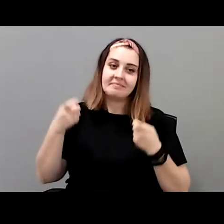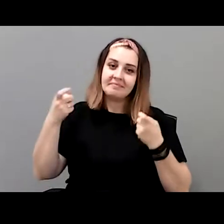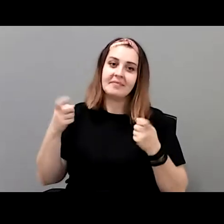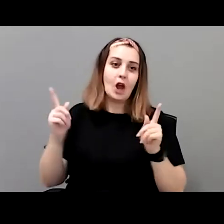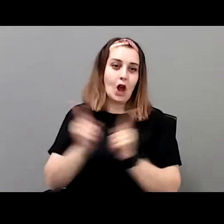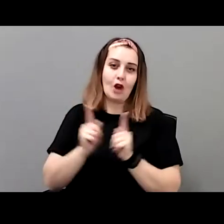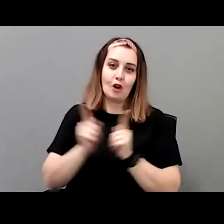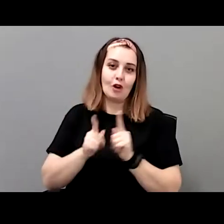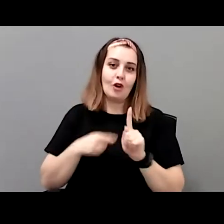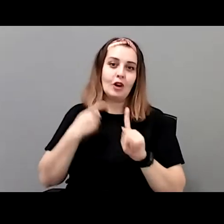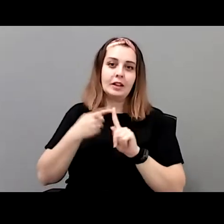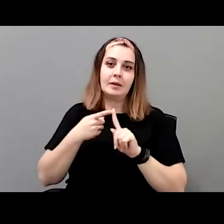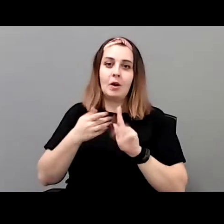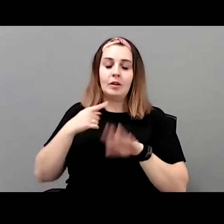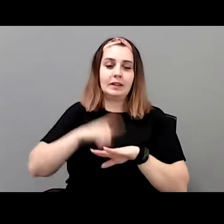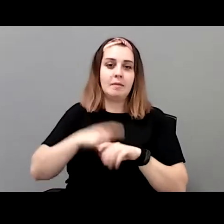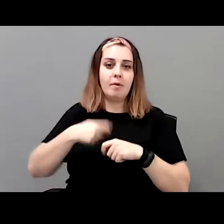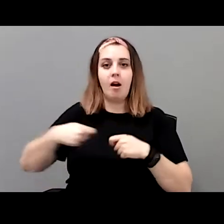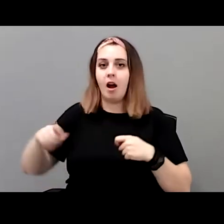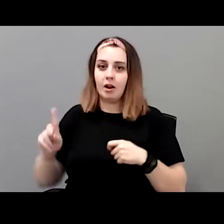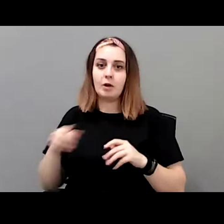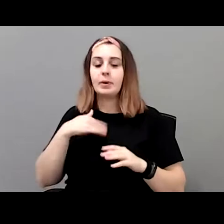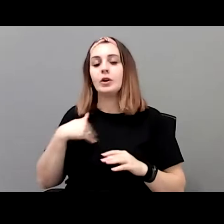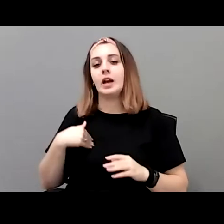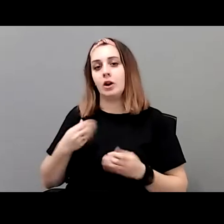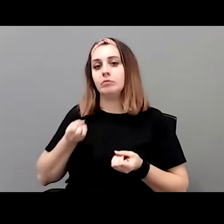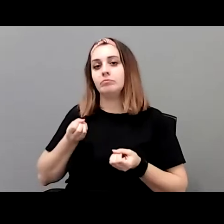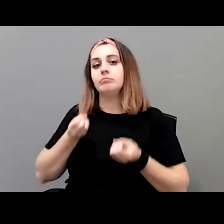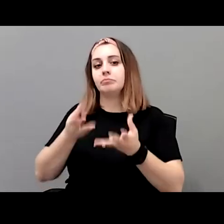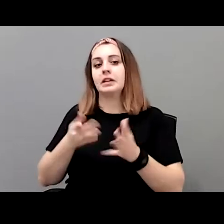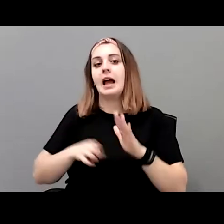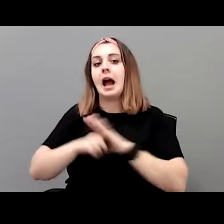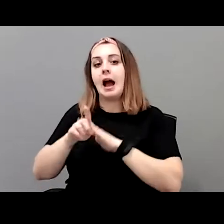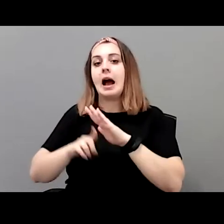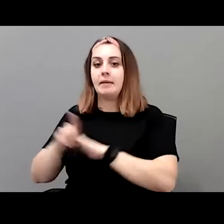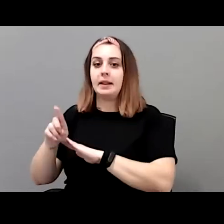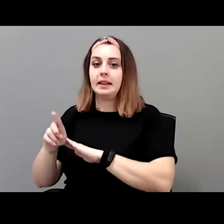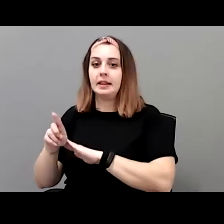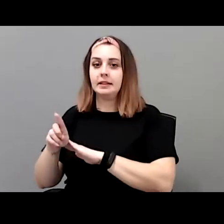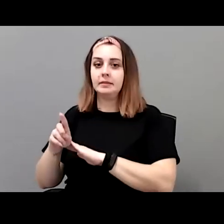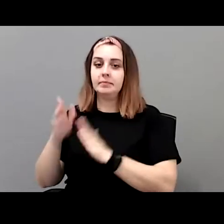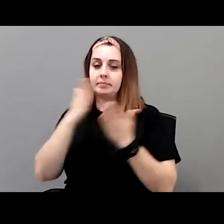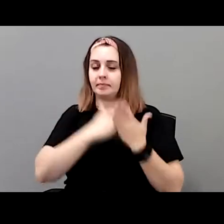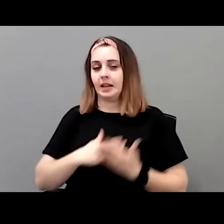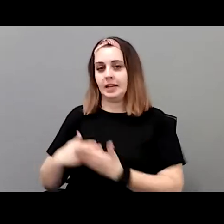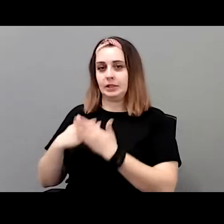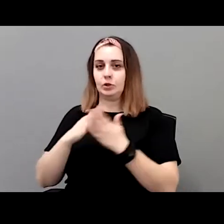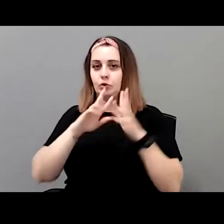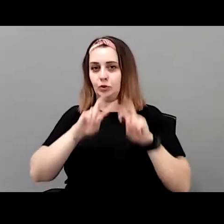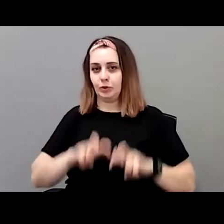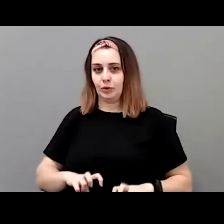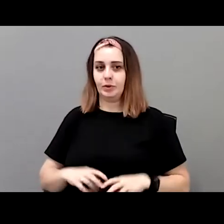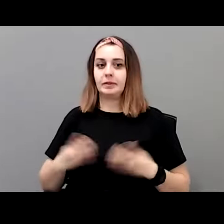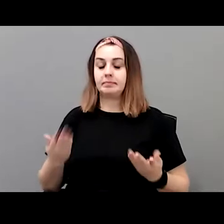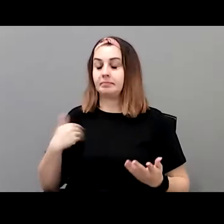breve para no comernos mucho tiempo, pero sí me gustaría compartiros los avances de este estudio. Así que bueno,